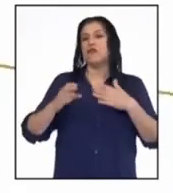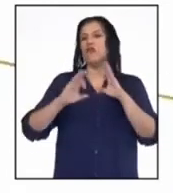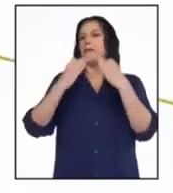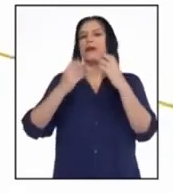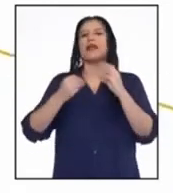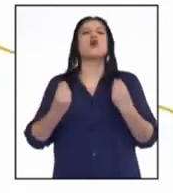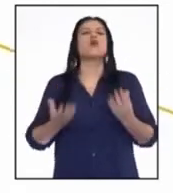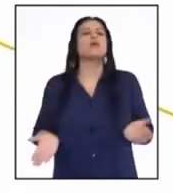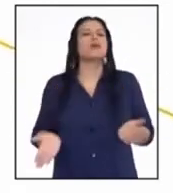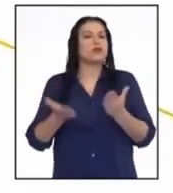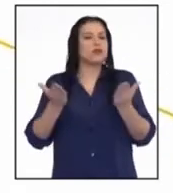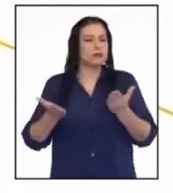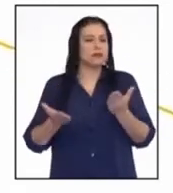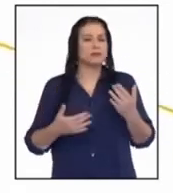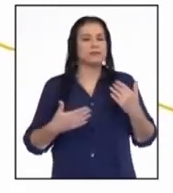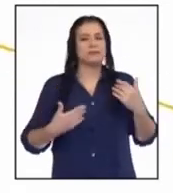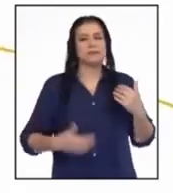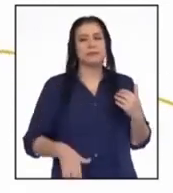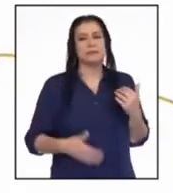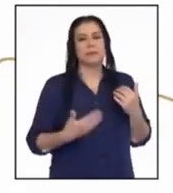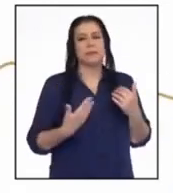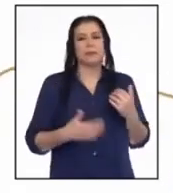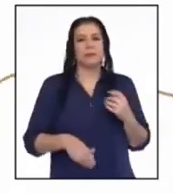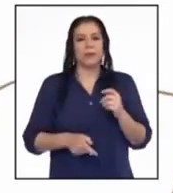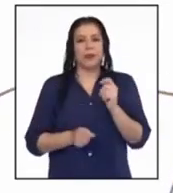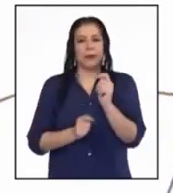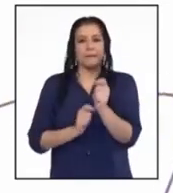familia?